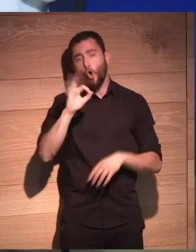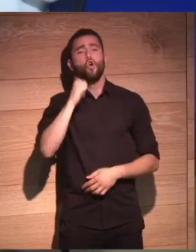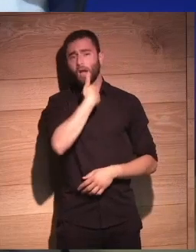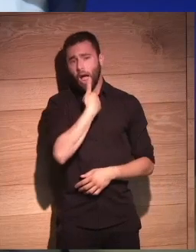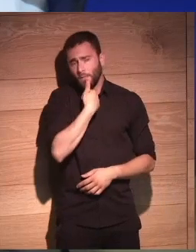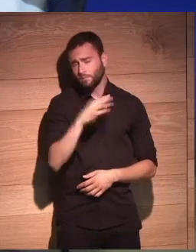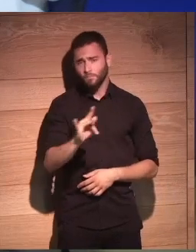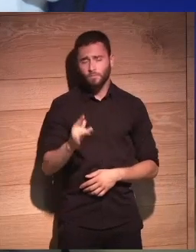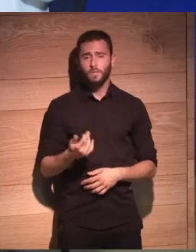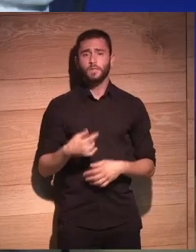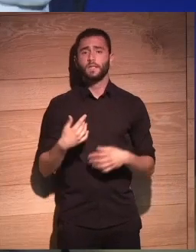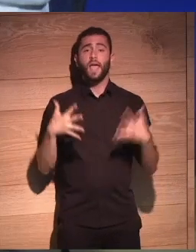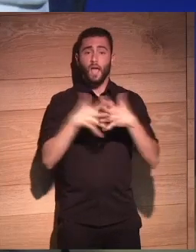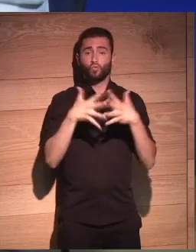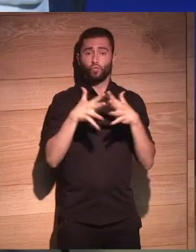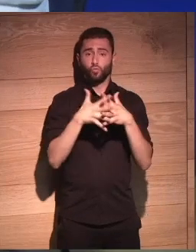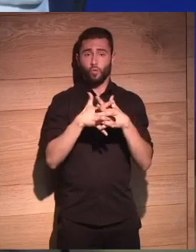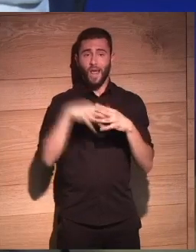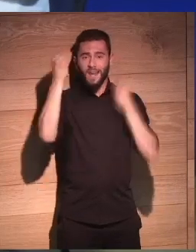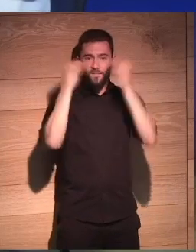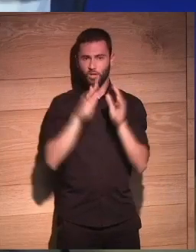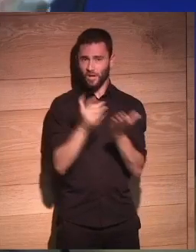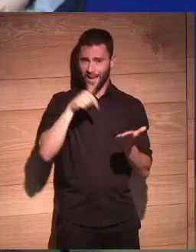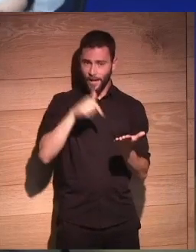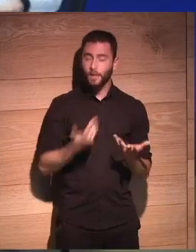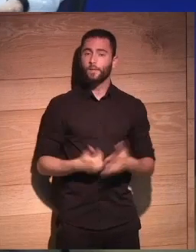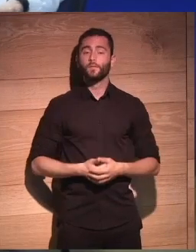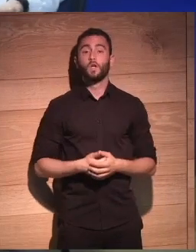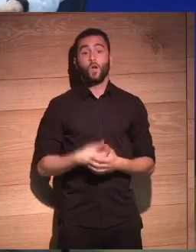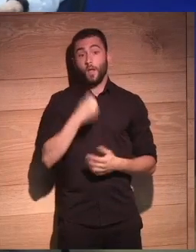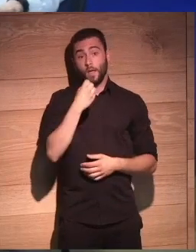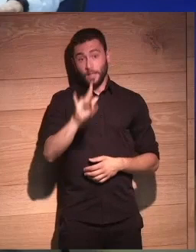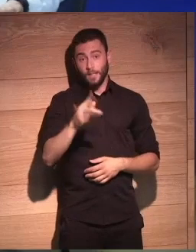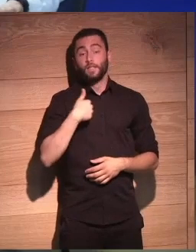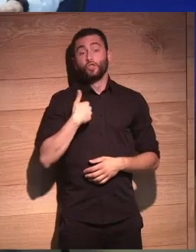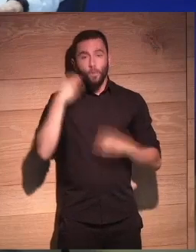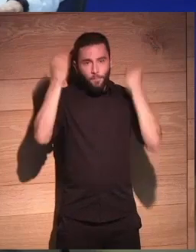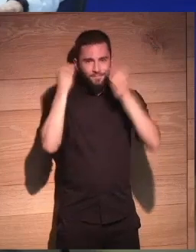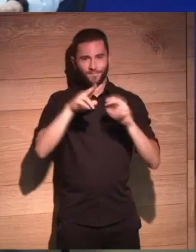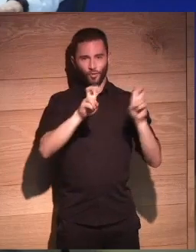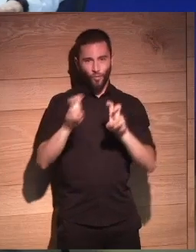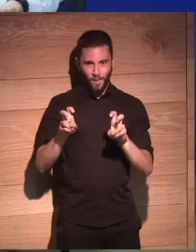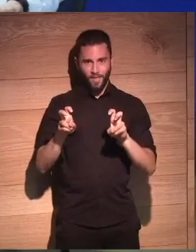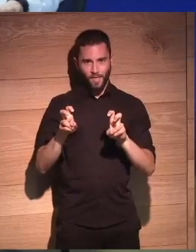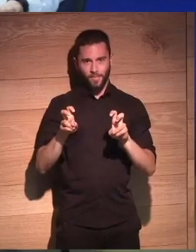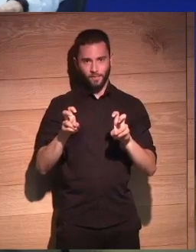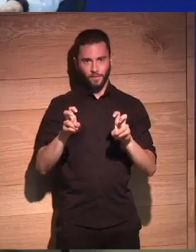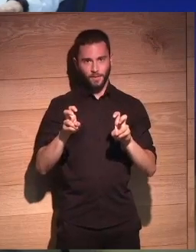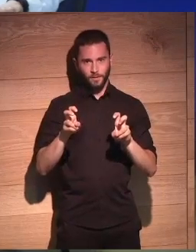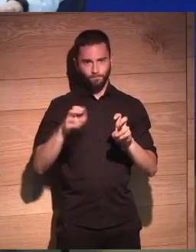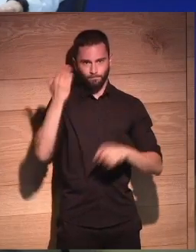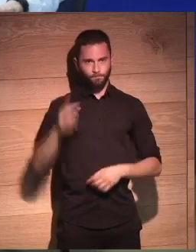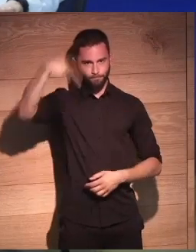has... Sí. La estructura de tu reflexión. Sí. Bueno, yo creo que la novedad es determinante,